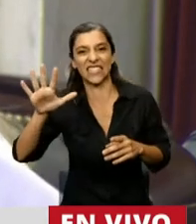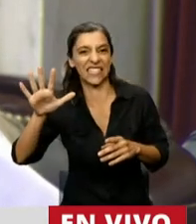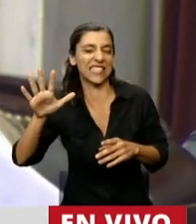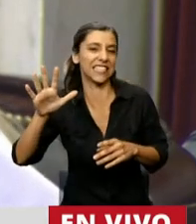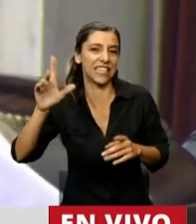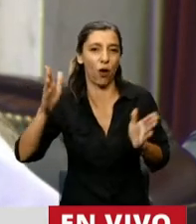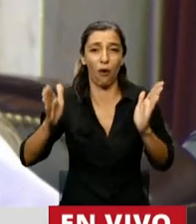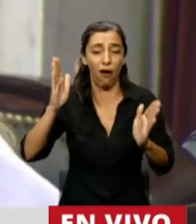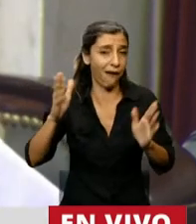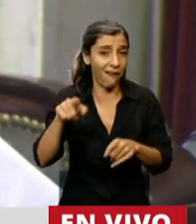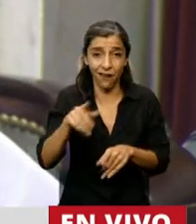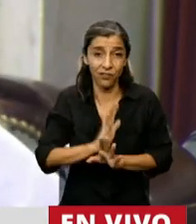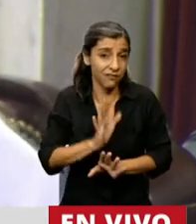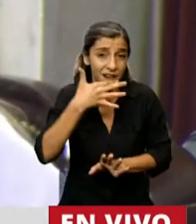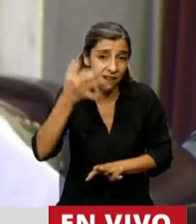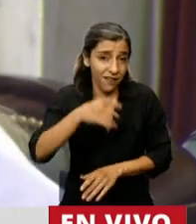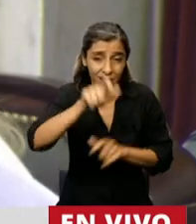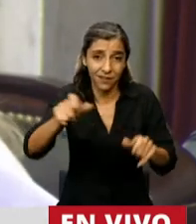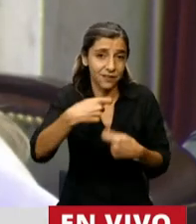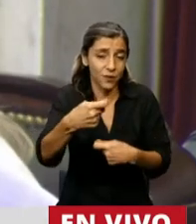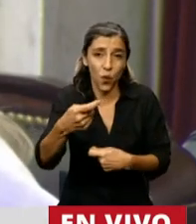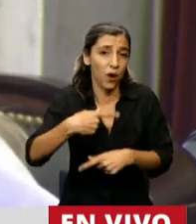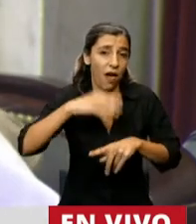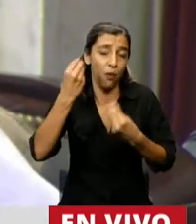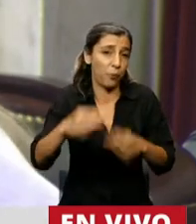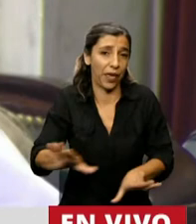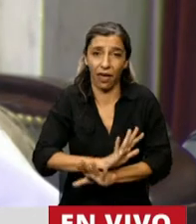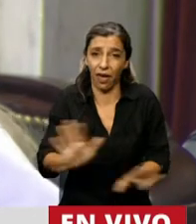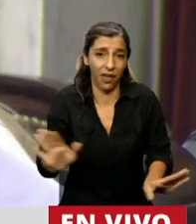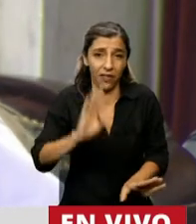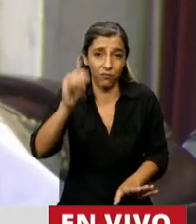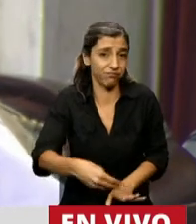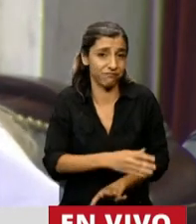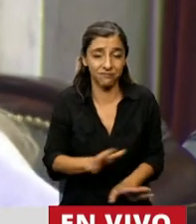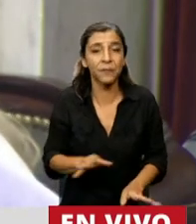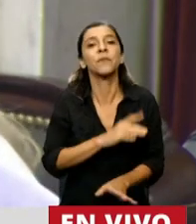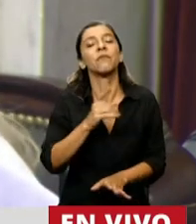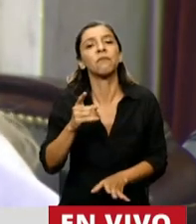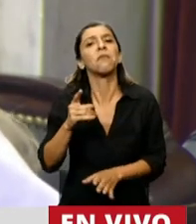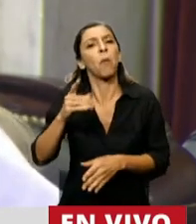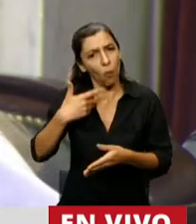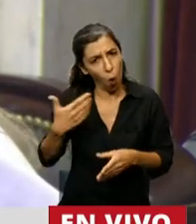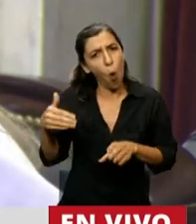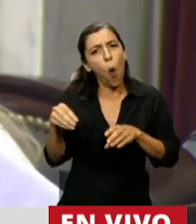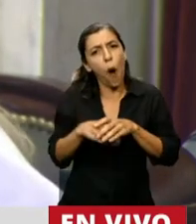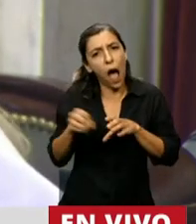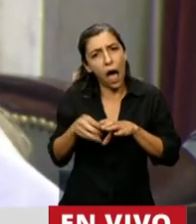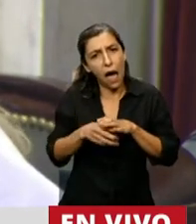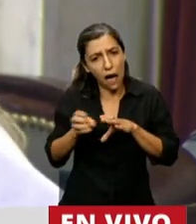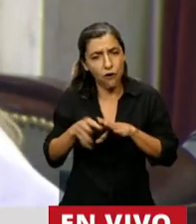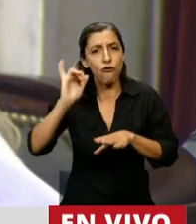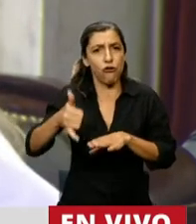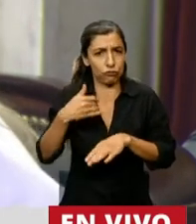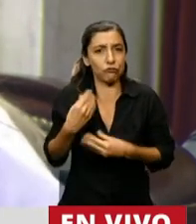y las jubiladas perdieron en este año. El ahorro y el ajuste sí lo hicieron, el FMI les exige eso y eso están cumpliendo,